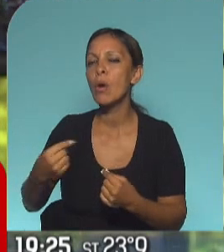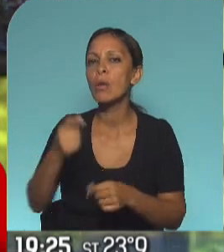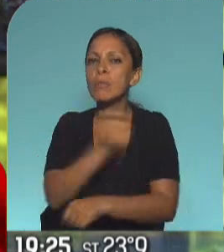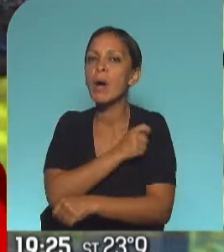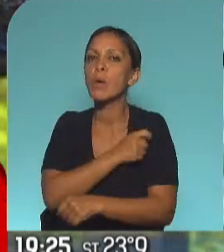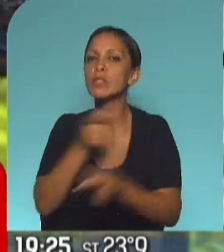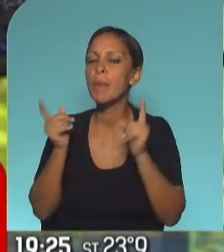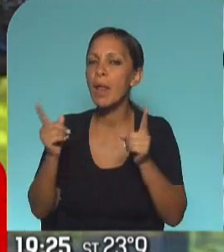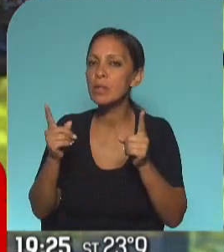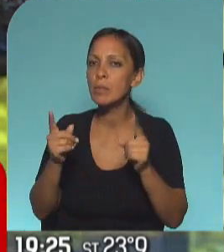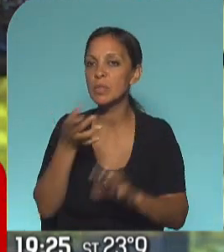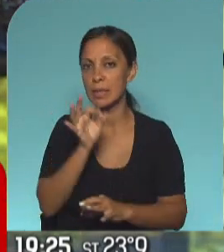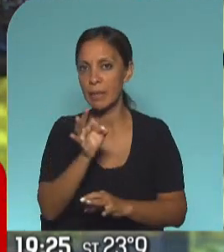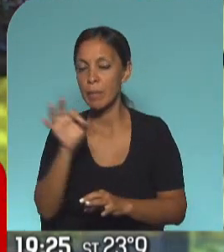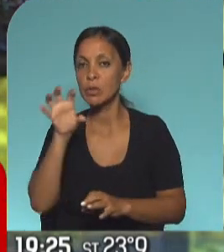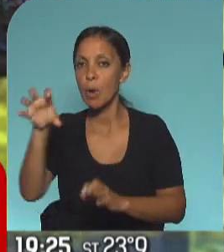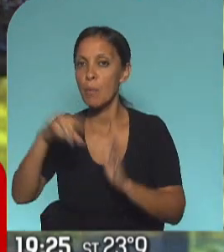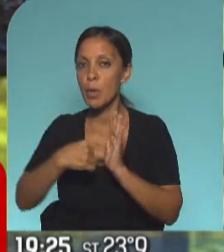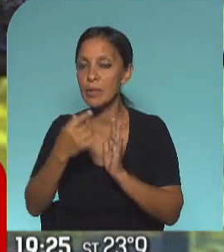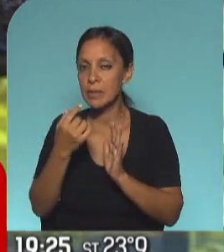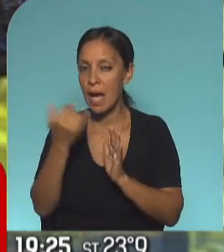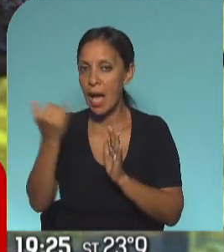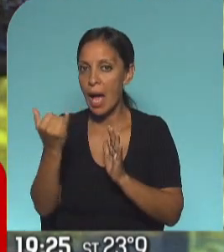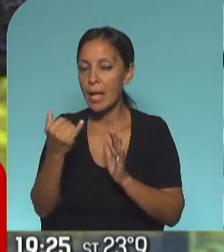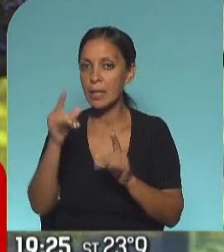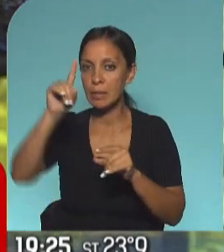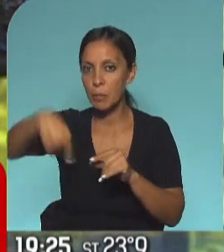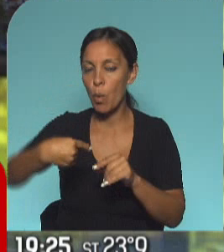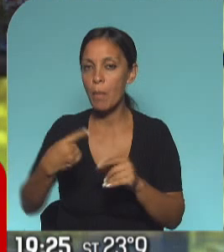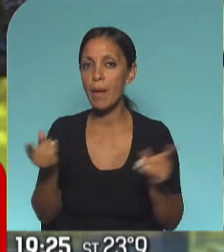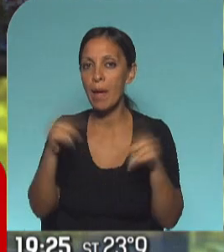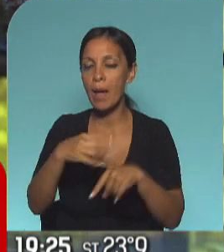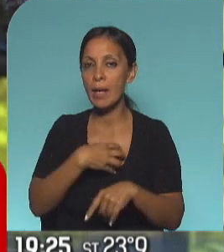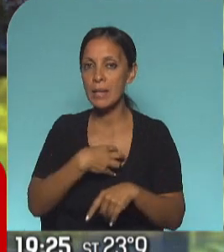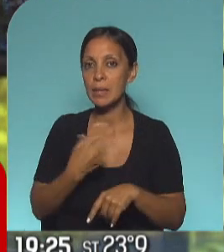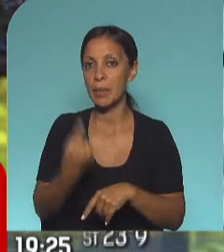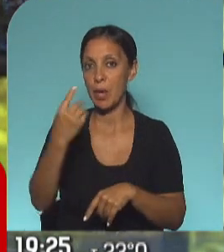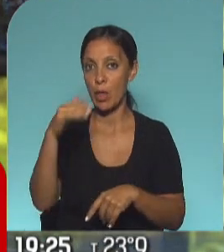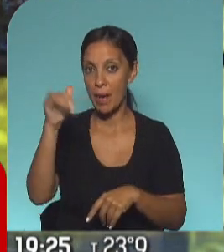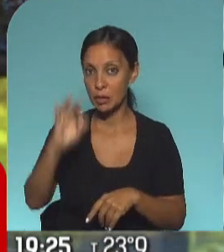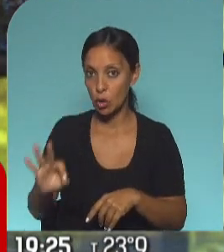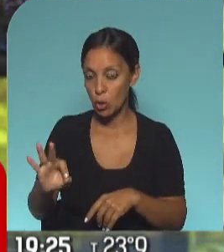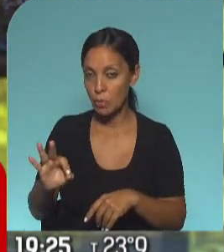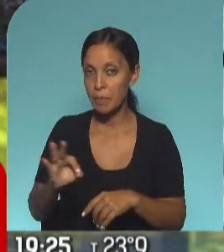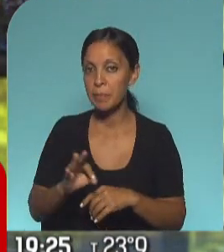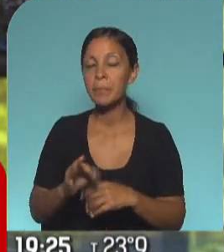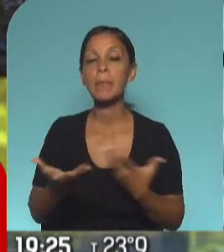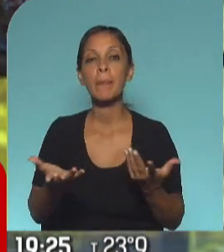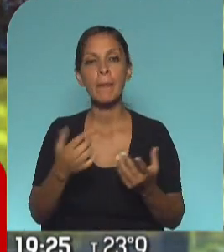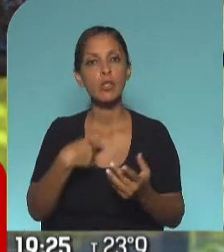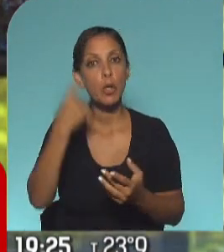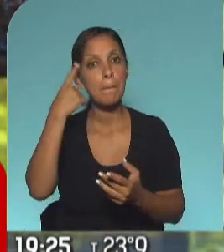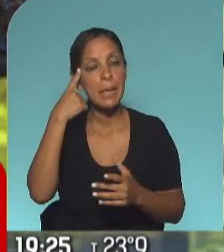Porque tenemos entendido que la provincia ya tiene convocado las clases para el 1 de marzo. Mira, yo creo que vamos a estar